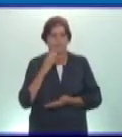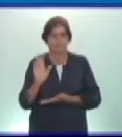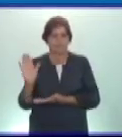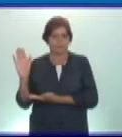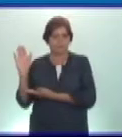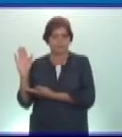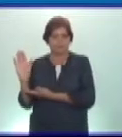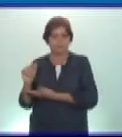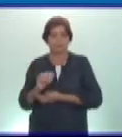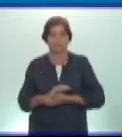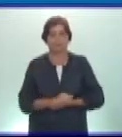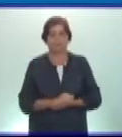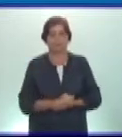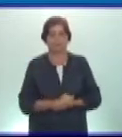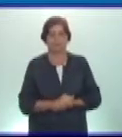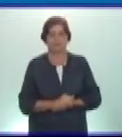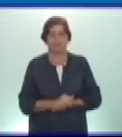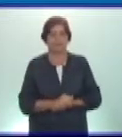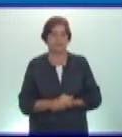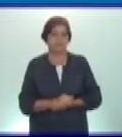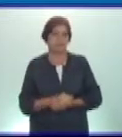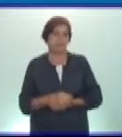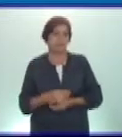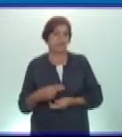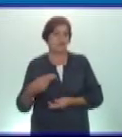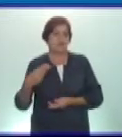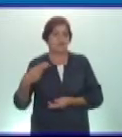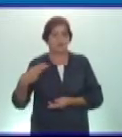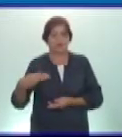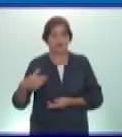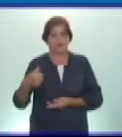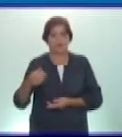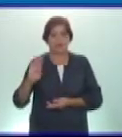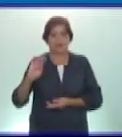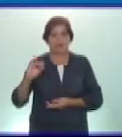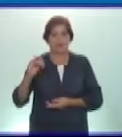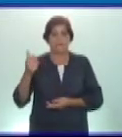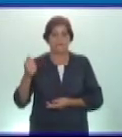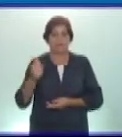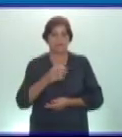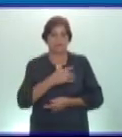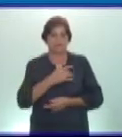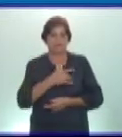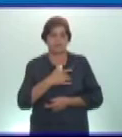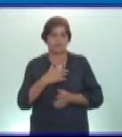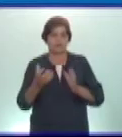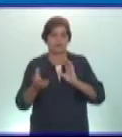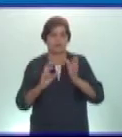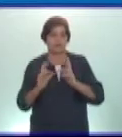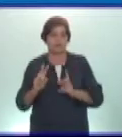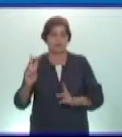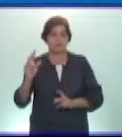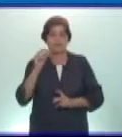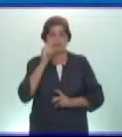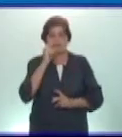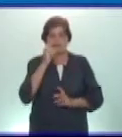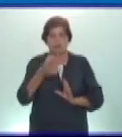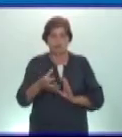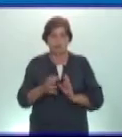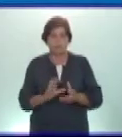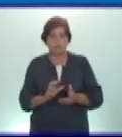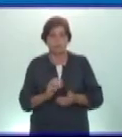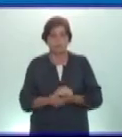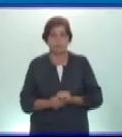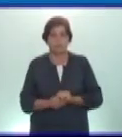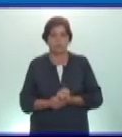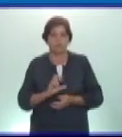omitido. Había enamorado es la forma verbal, es una forma verbal compuesta. ¿Cómo se